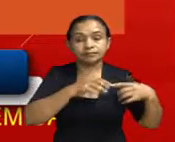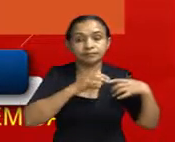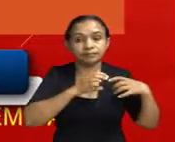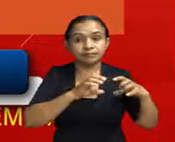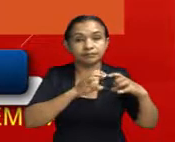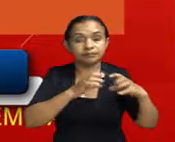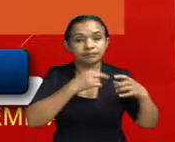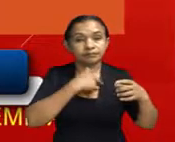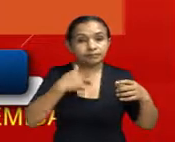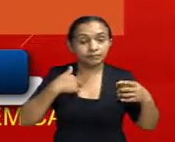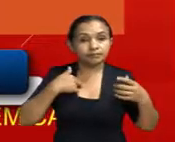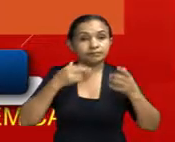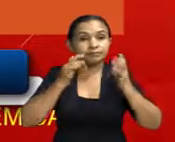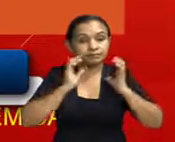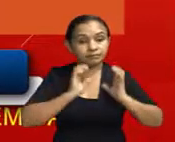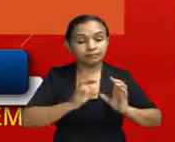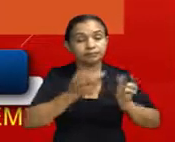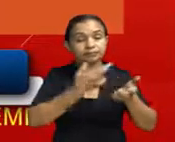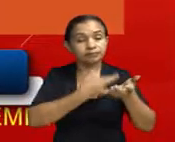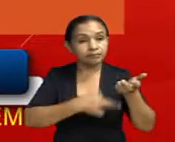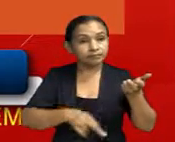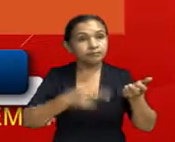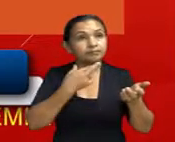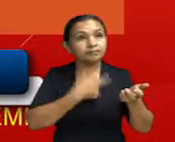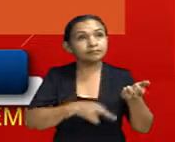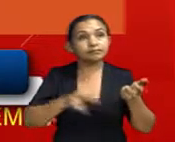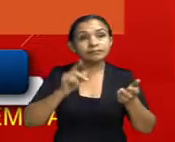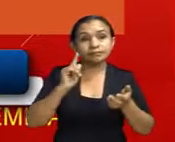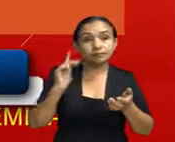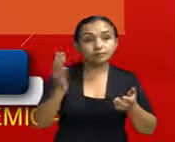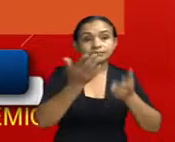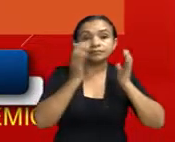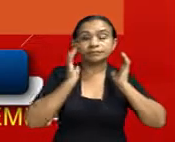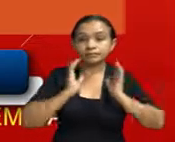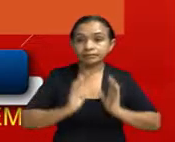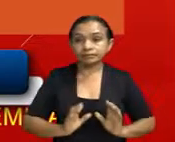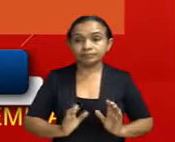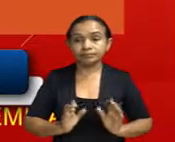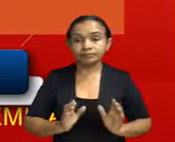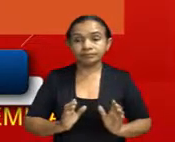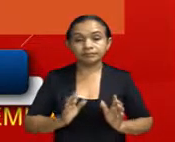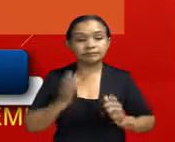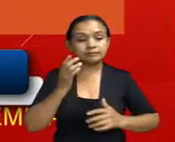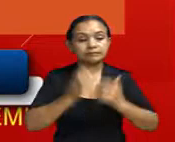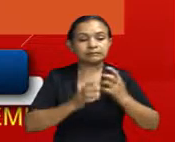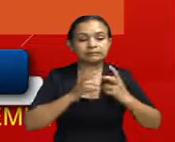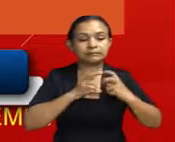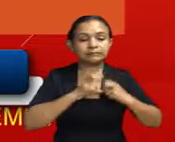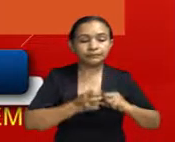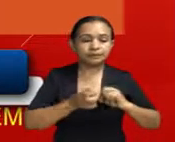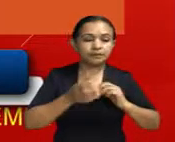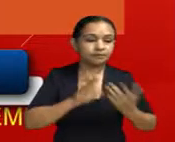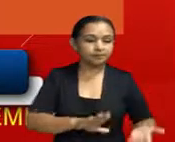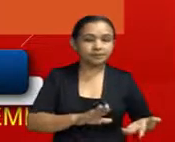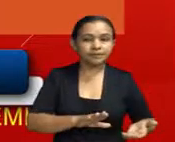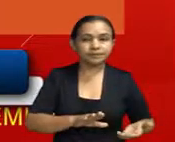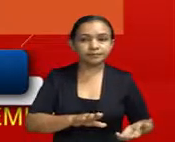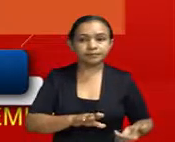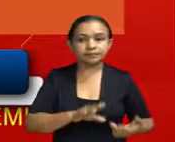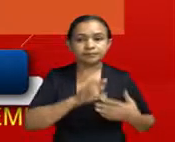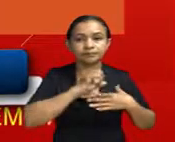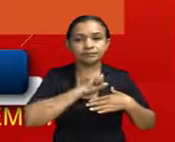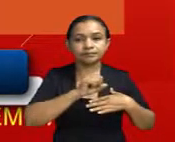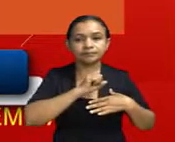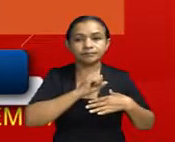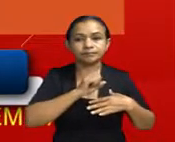cardíaco el que nos va a dar la dinámica de todo el sistema circulatorio, sufre y las células mueren. Es lo que llamamos infarto